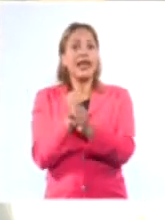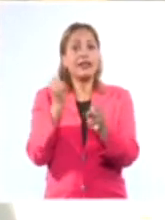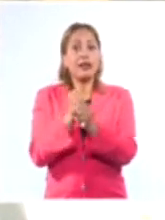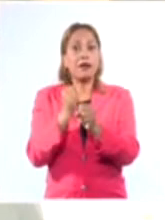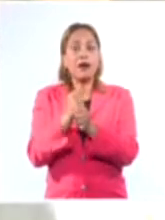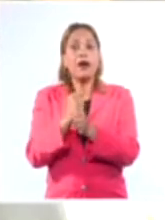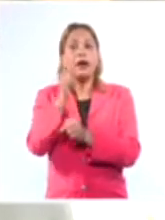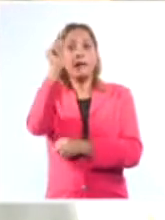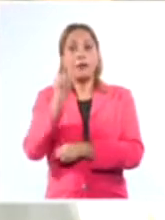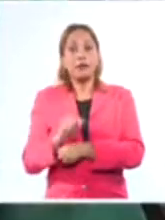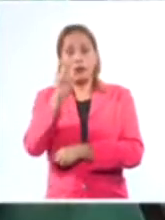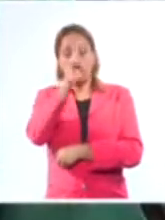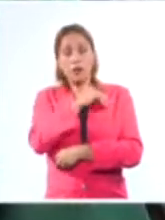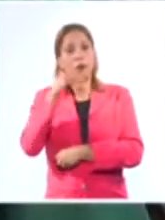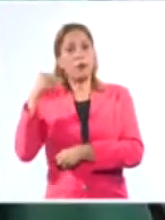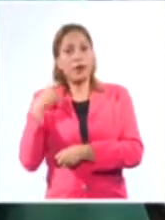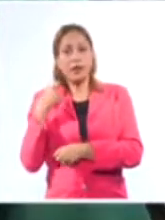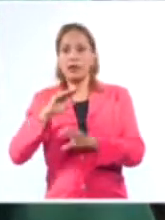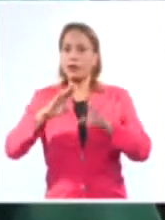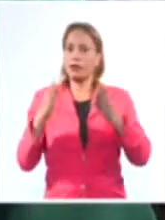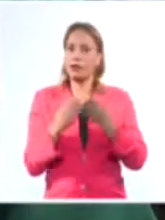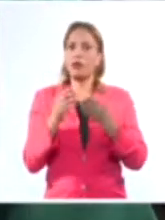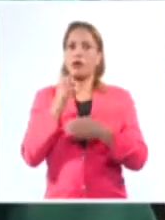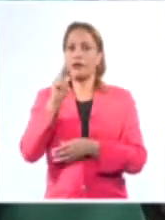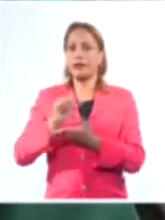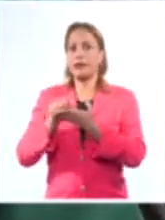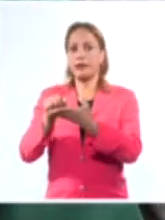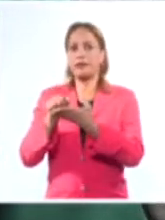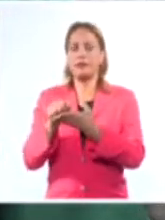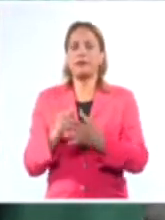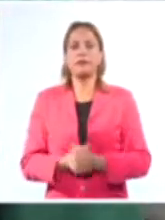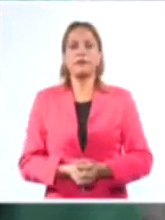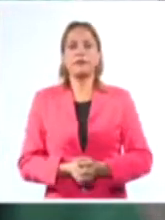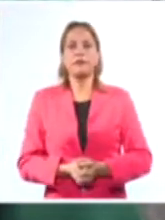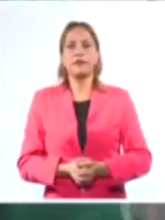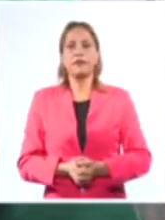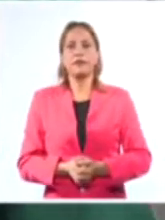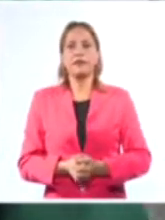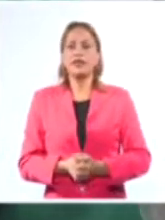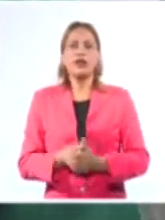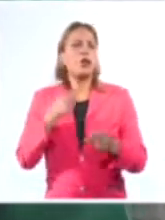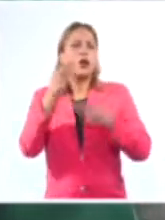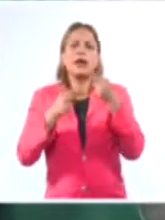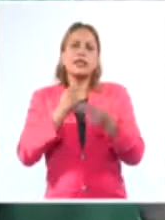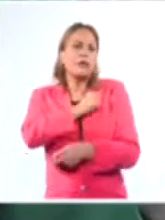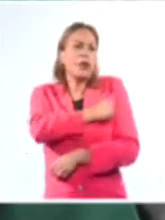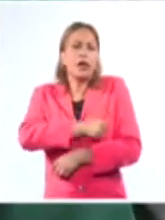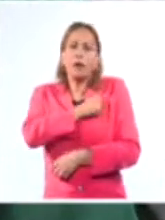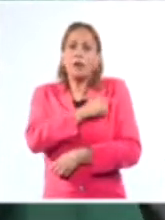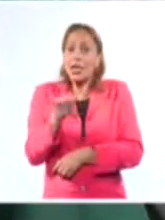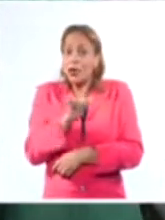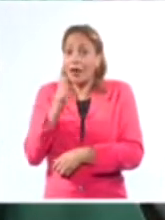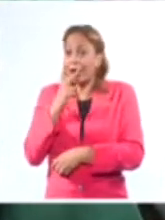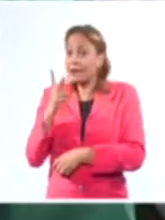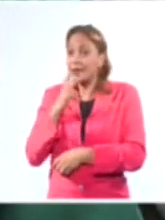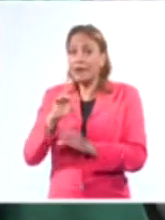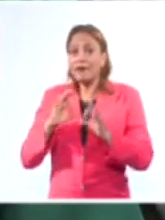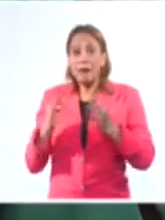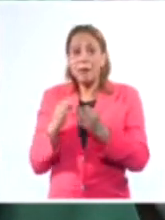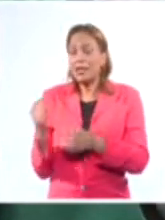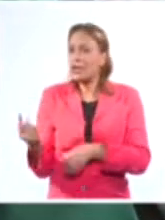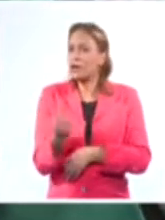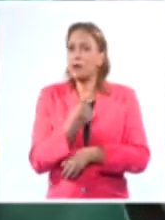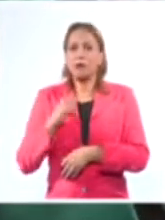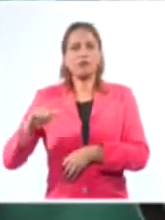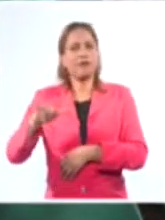servicio y para el bienestar de los pacientes. Esto es con amor. Las cosas que como mismo usted atiende a su familia, así sentimos